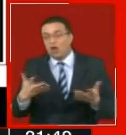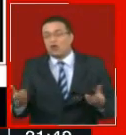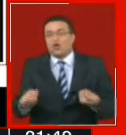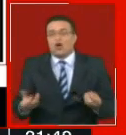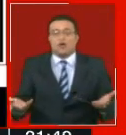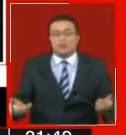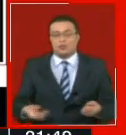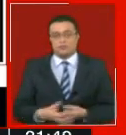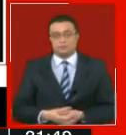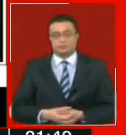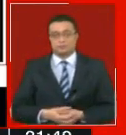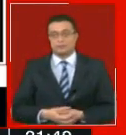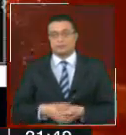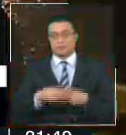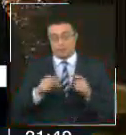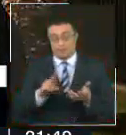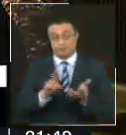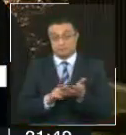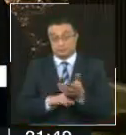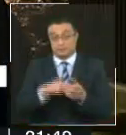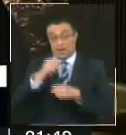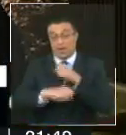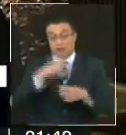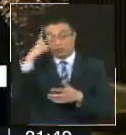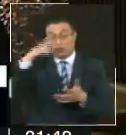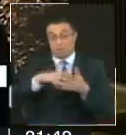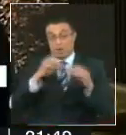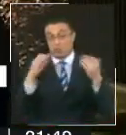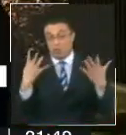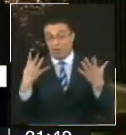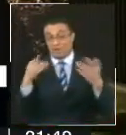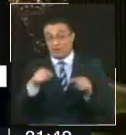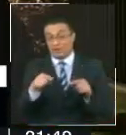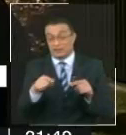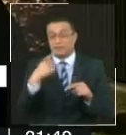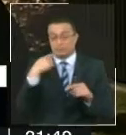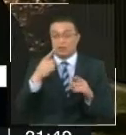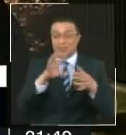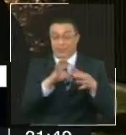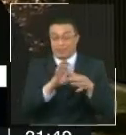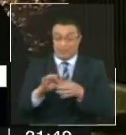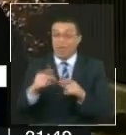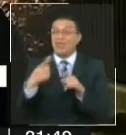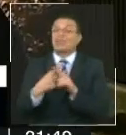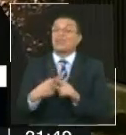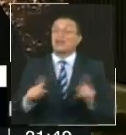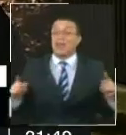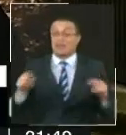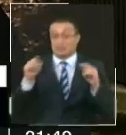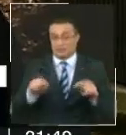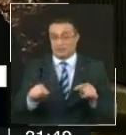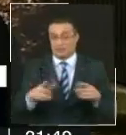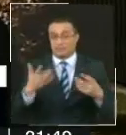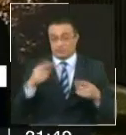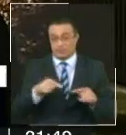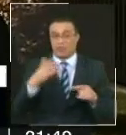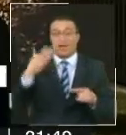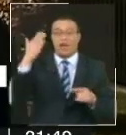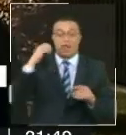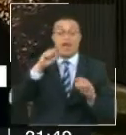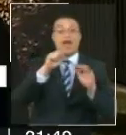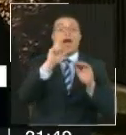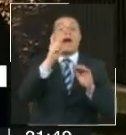Bolivia efectivamente durante el ao 2009 en un contexto muy distinto porque básicamente se trata del contexto propio de una